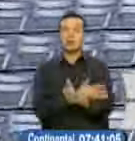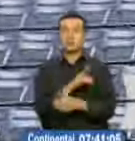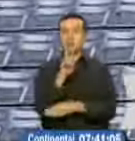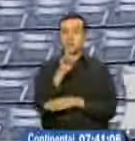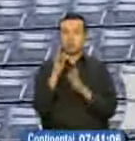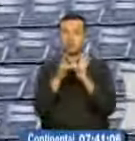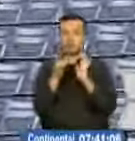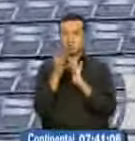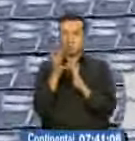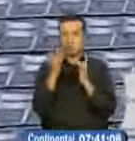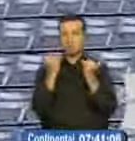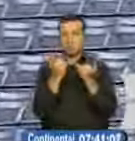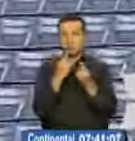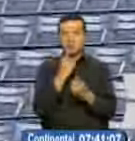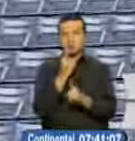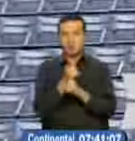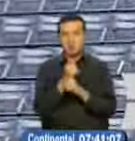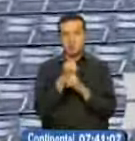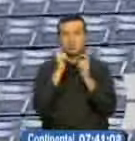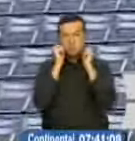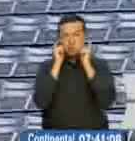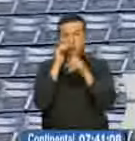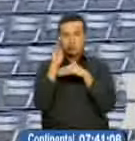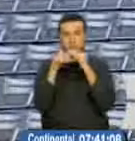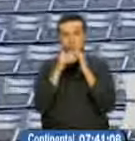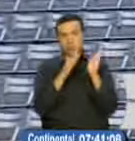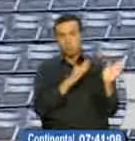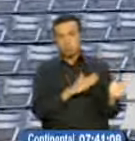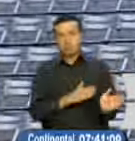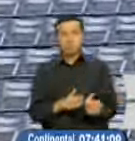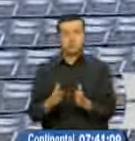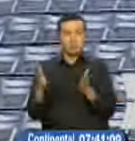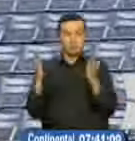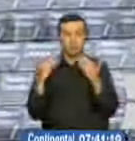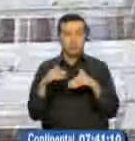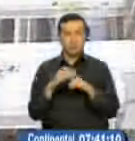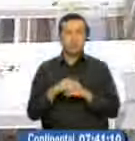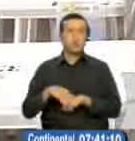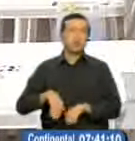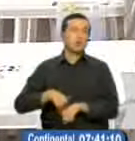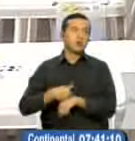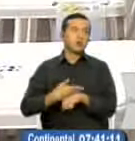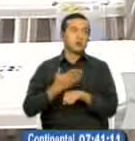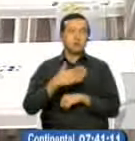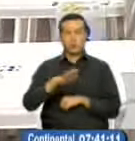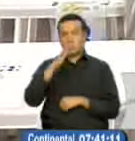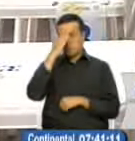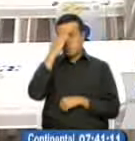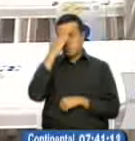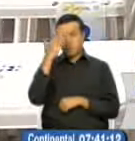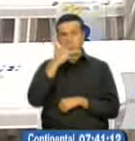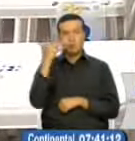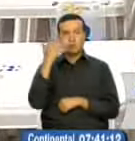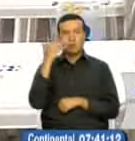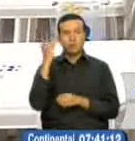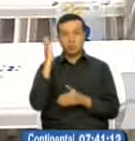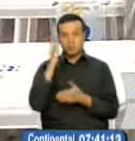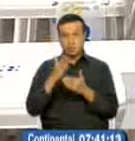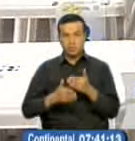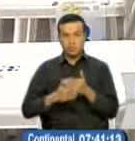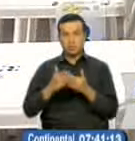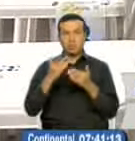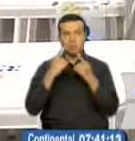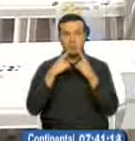de abril. Nosotros estaremos, por supuesto, pendientes de todo este desarrollo durante la jornada que, como se ha anunciado, está previsto que concluya y